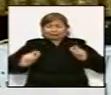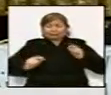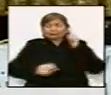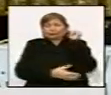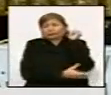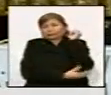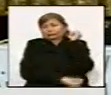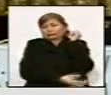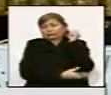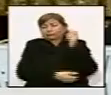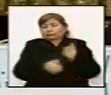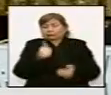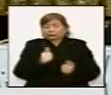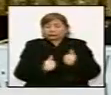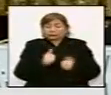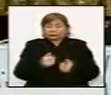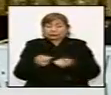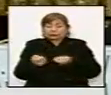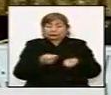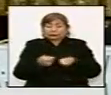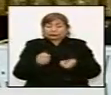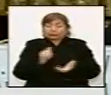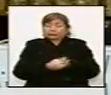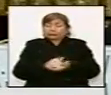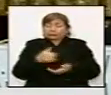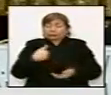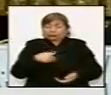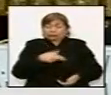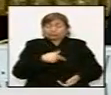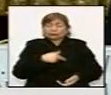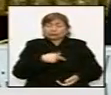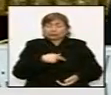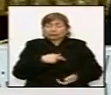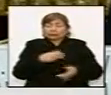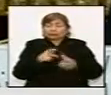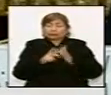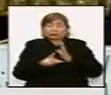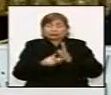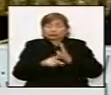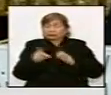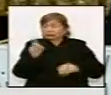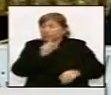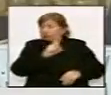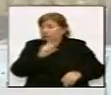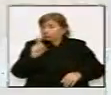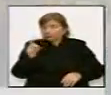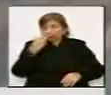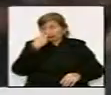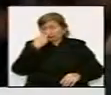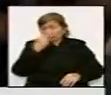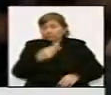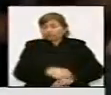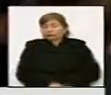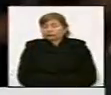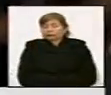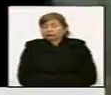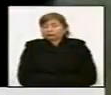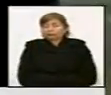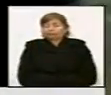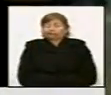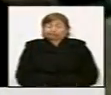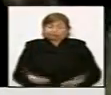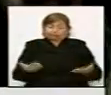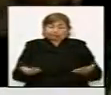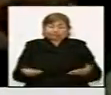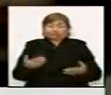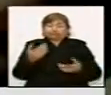pobreza del cual el Ejecutivo y nosotros, el Legislativo, no lo vemos. El proyecto de ley establece